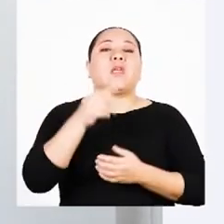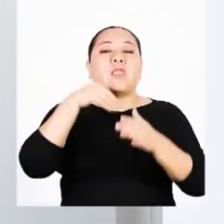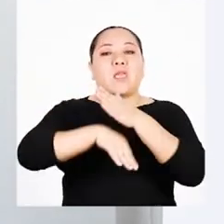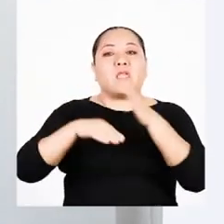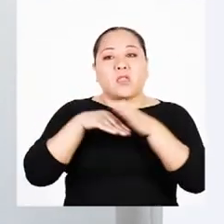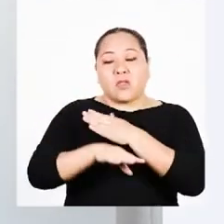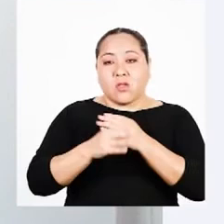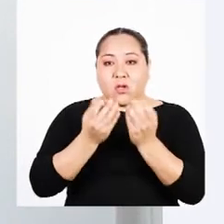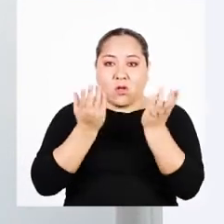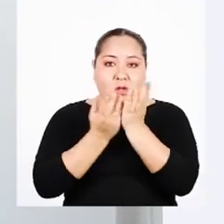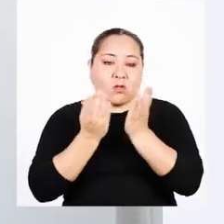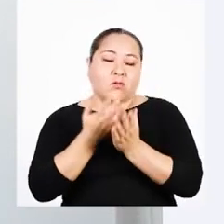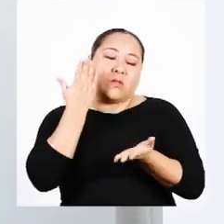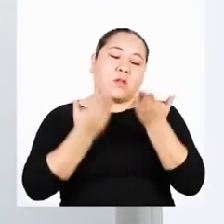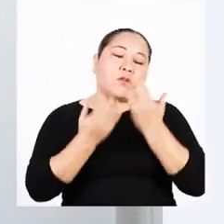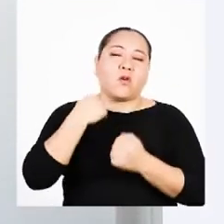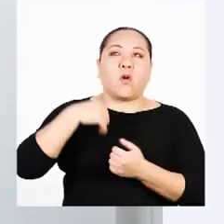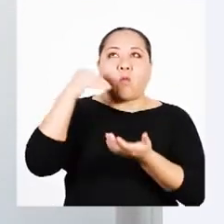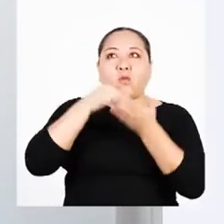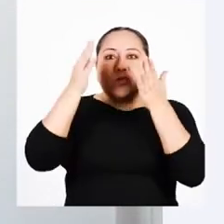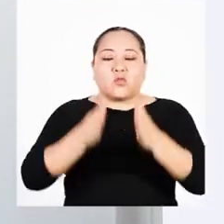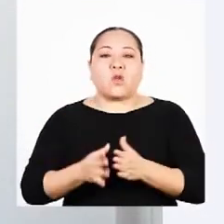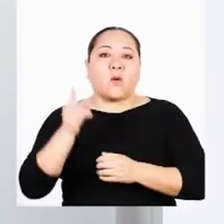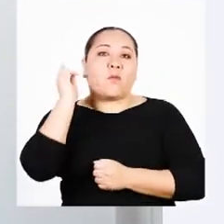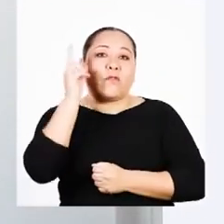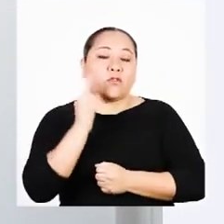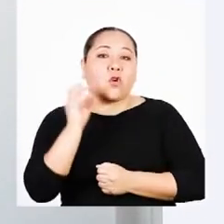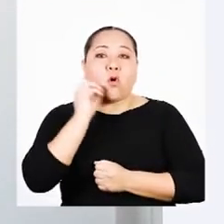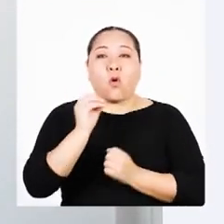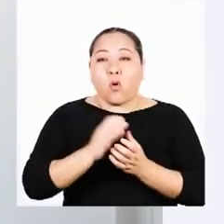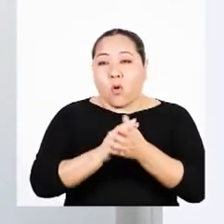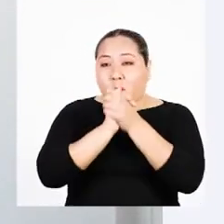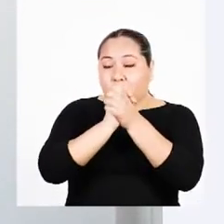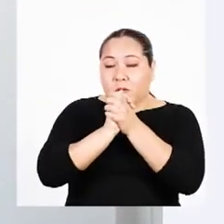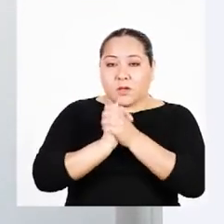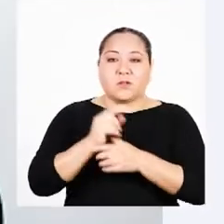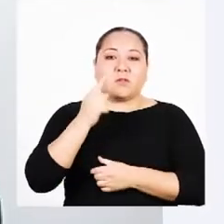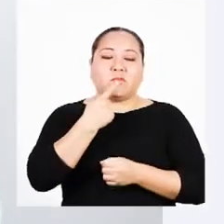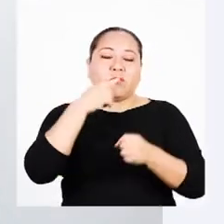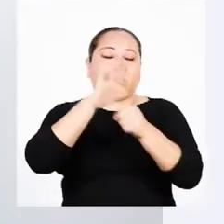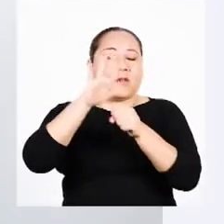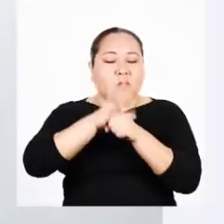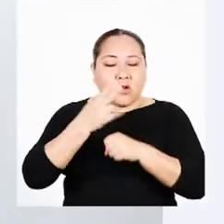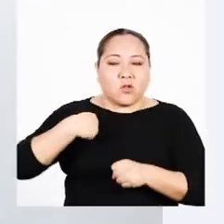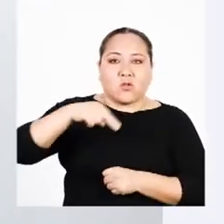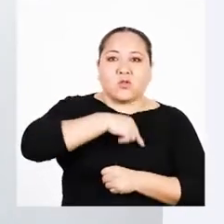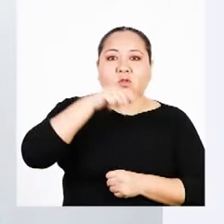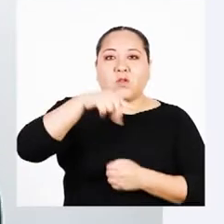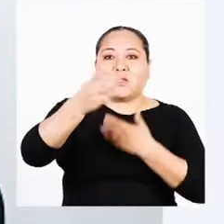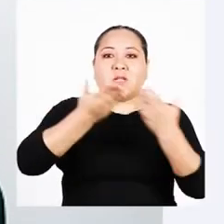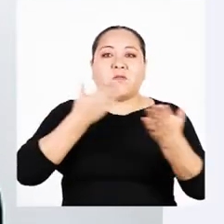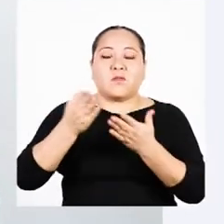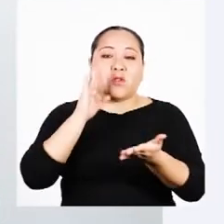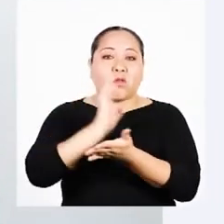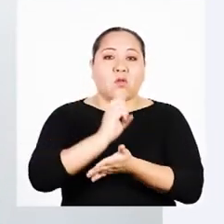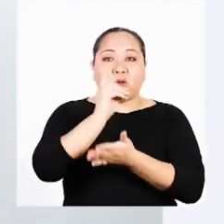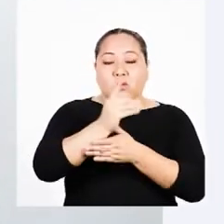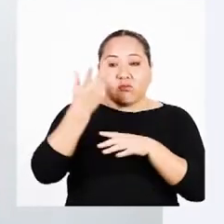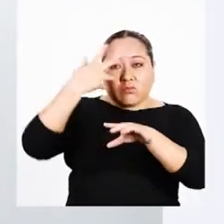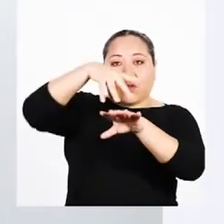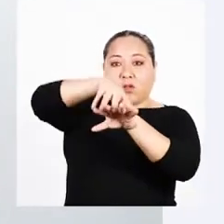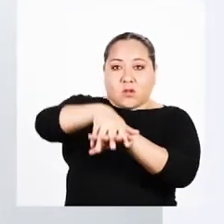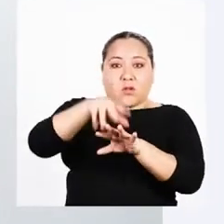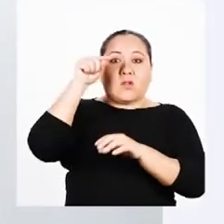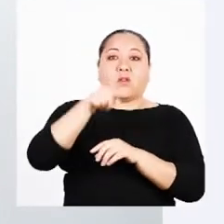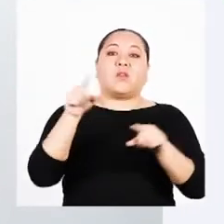nosotros en nuestras escuelas, ya sea como estudiantes, como maestros o como compañeros. Así que comprometernos nosotros porque el servicio educativo